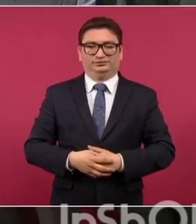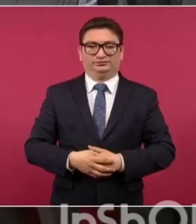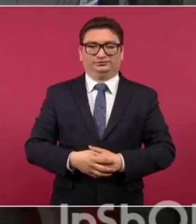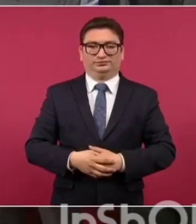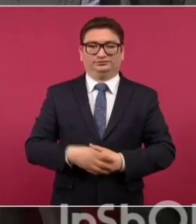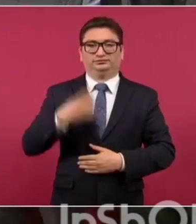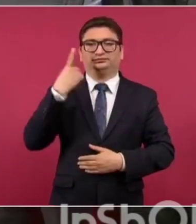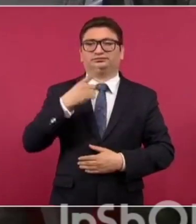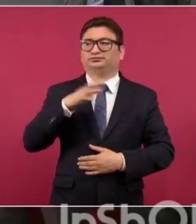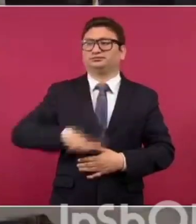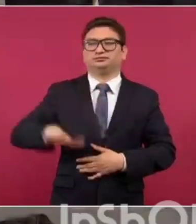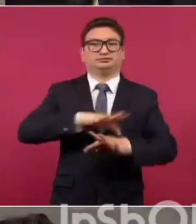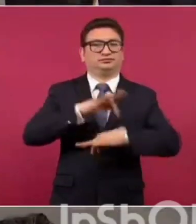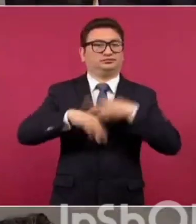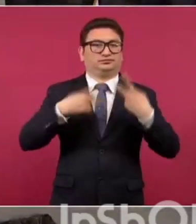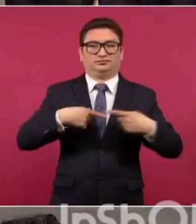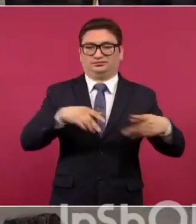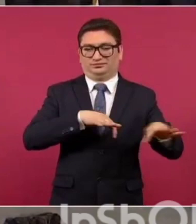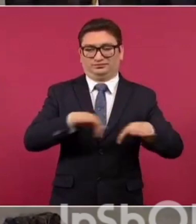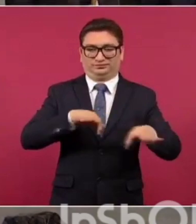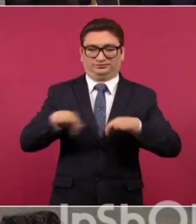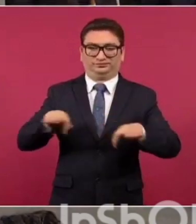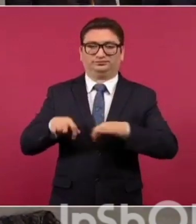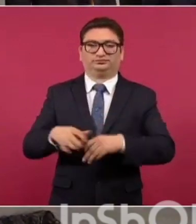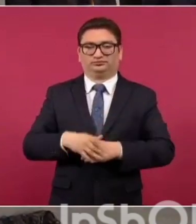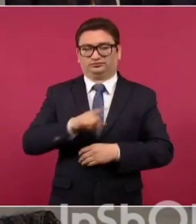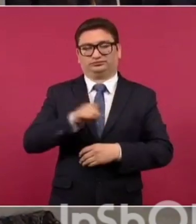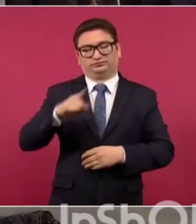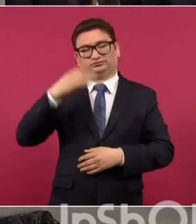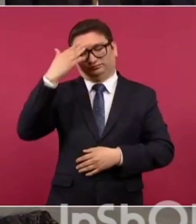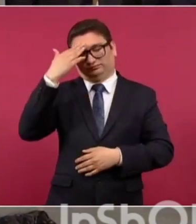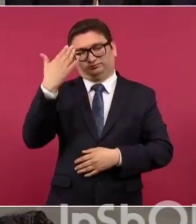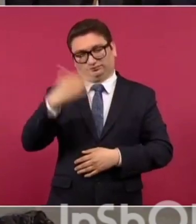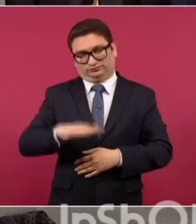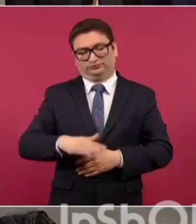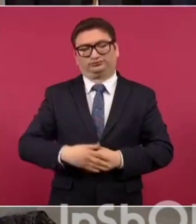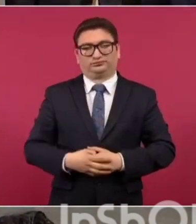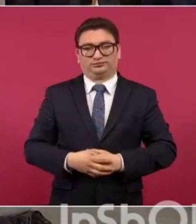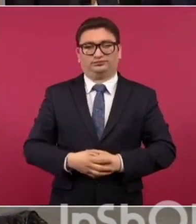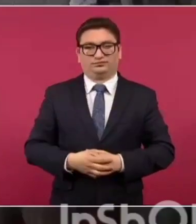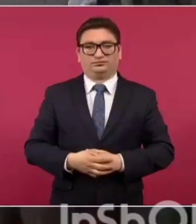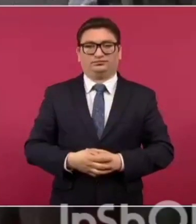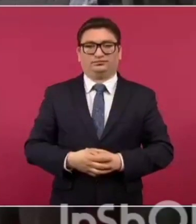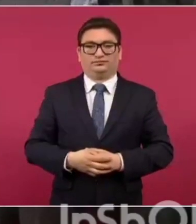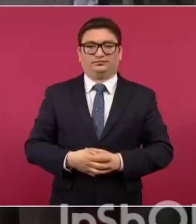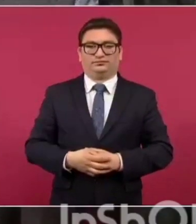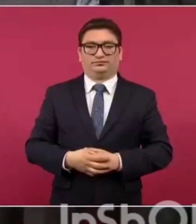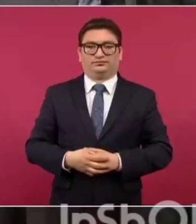para todos los trabajadores. Ustedes saben que